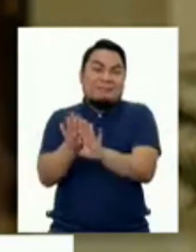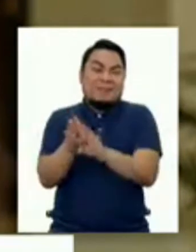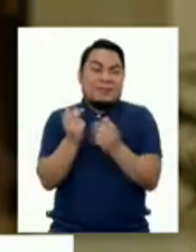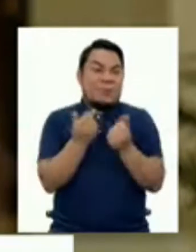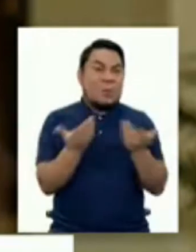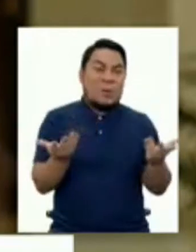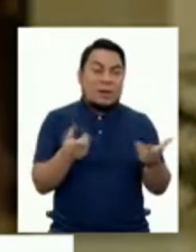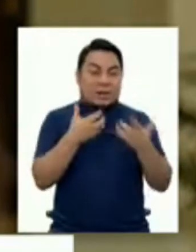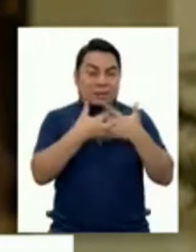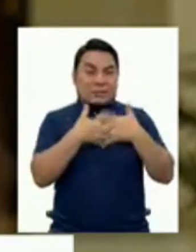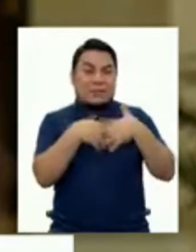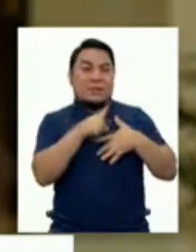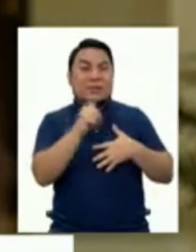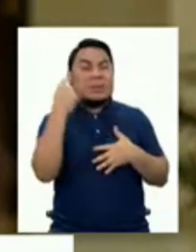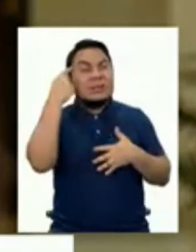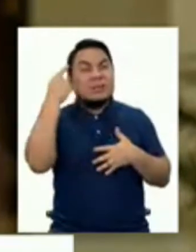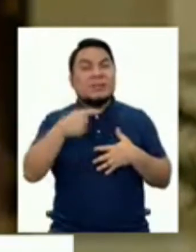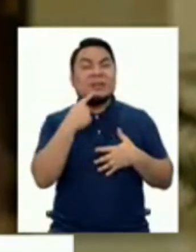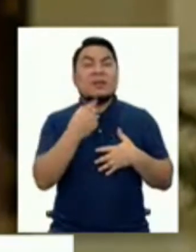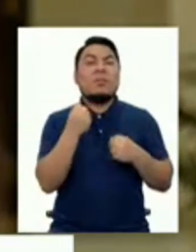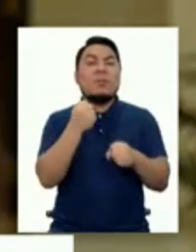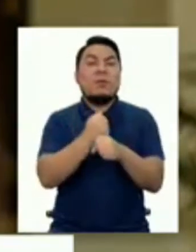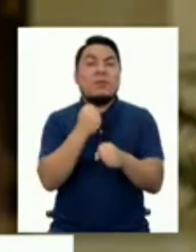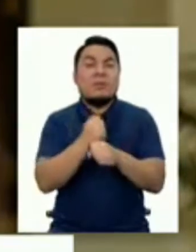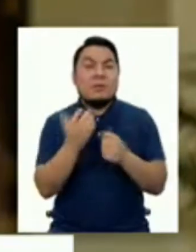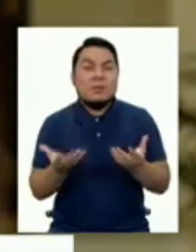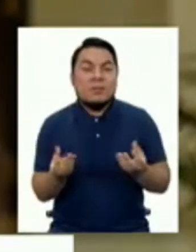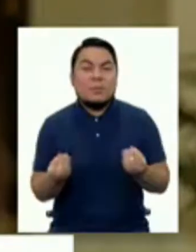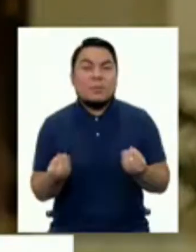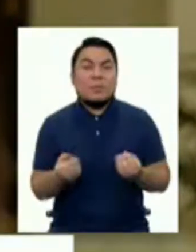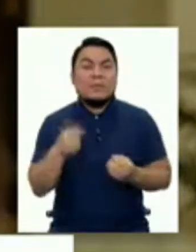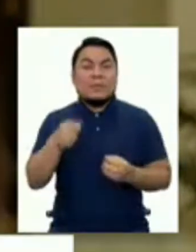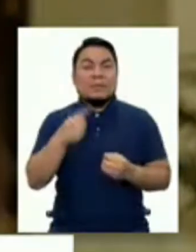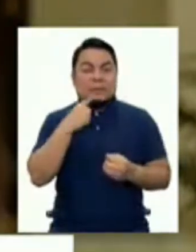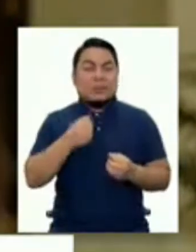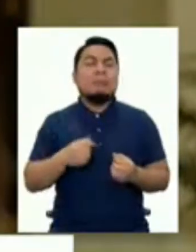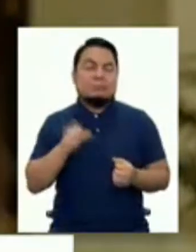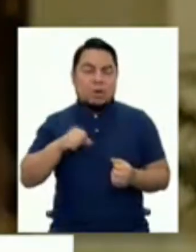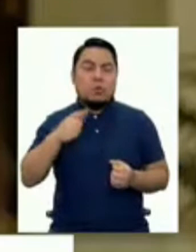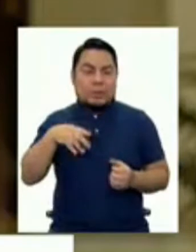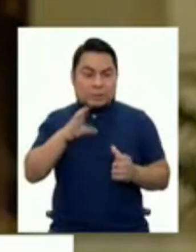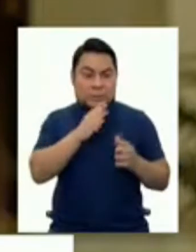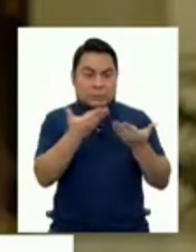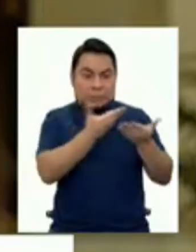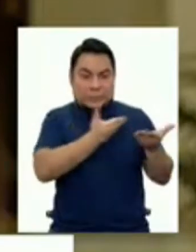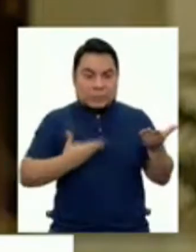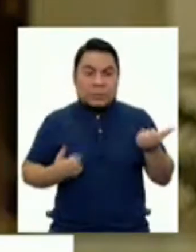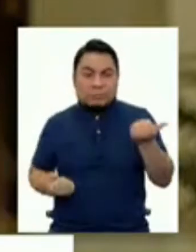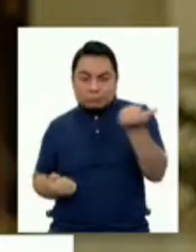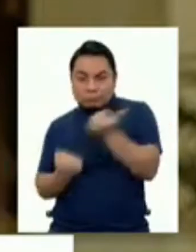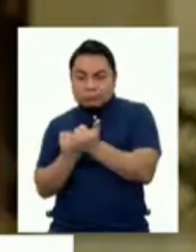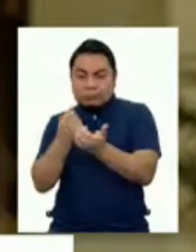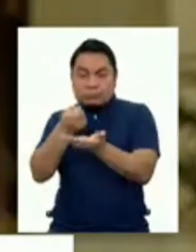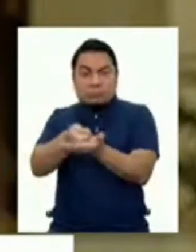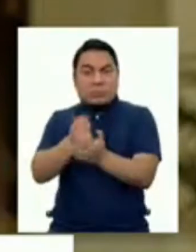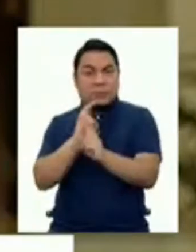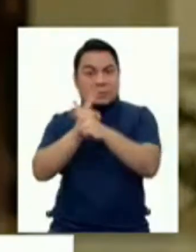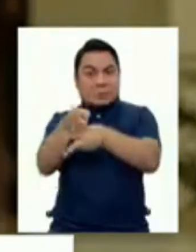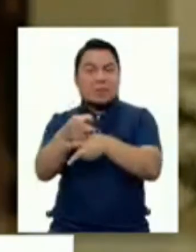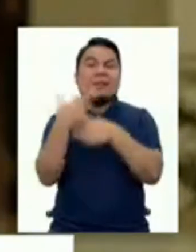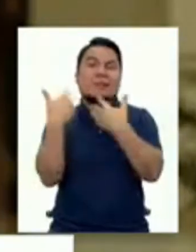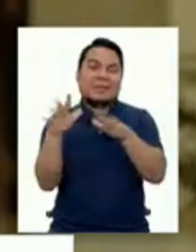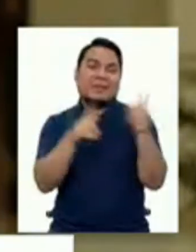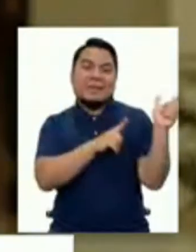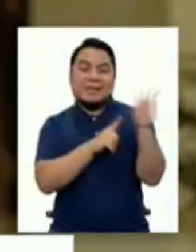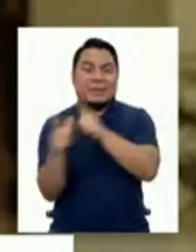y entonces la empresa no tiene el capital de trabajo. Con esta inyección crediticia nuevamente está lista